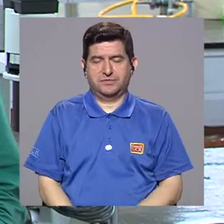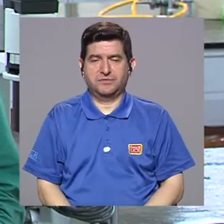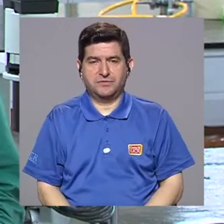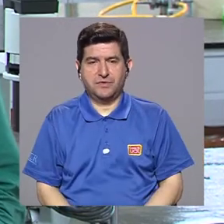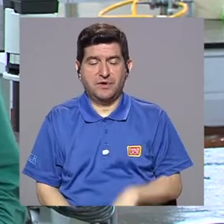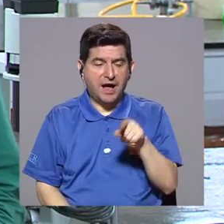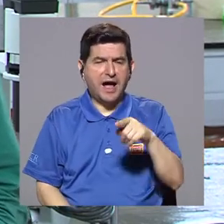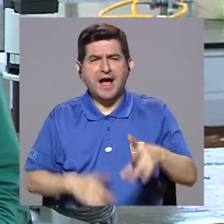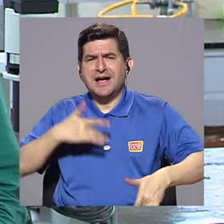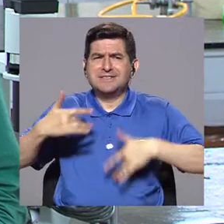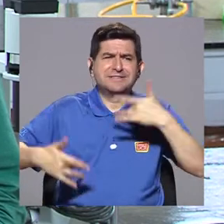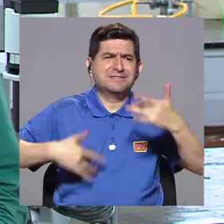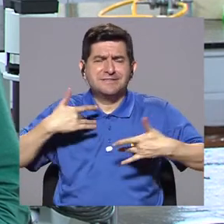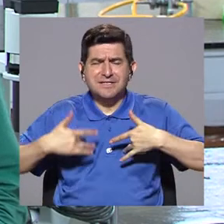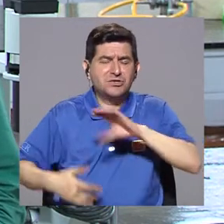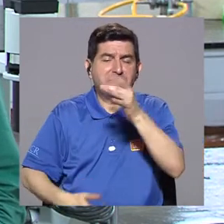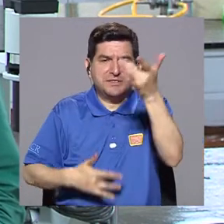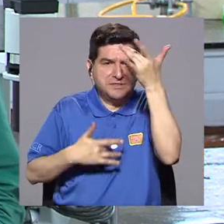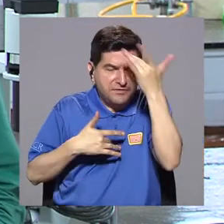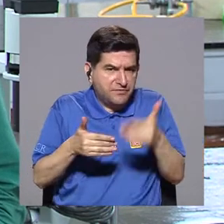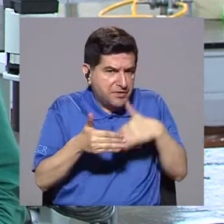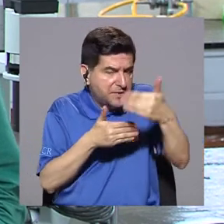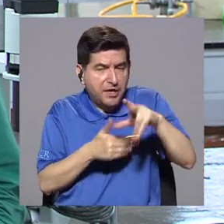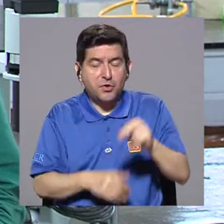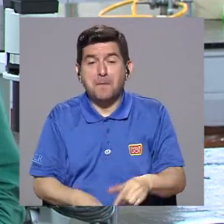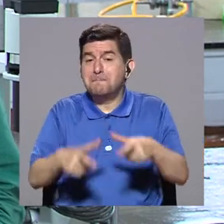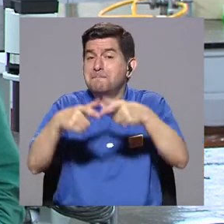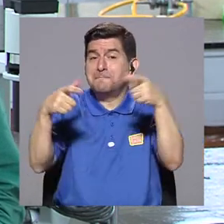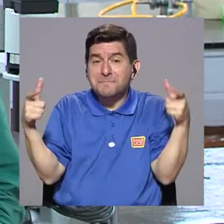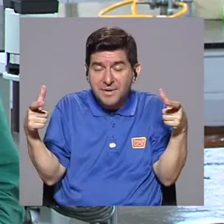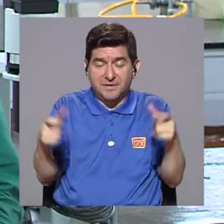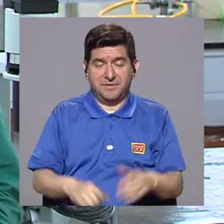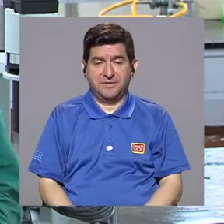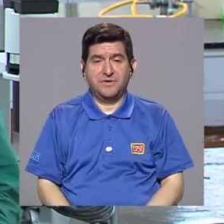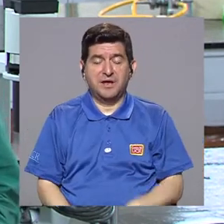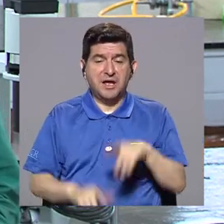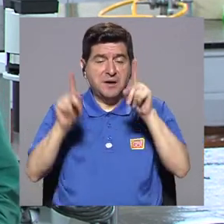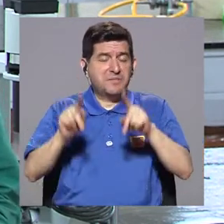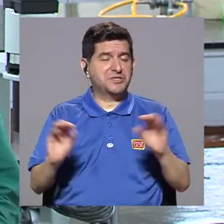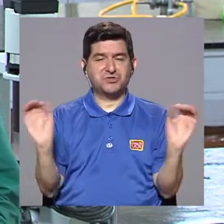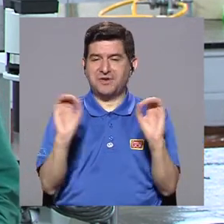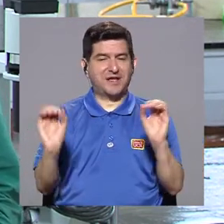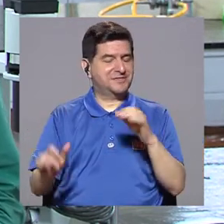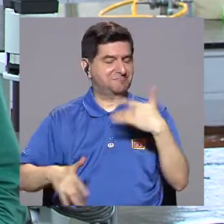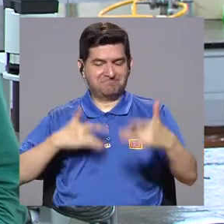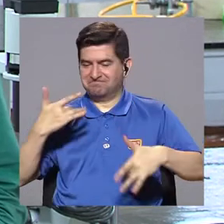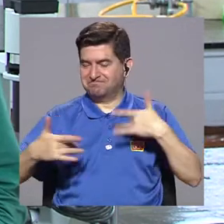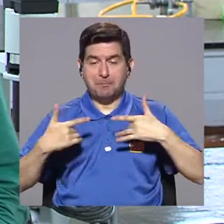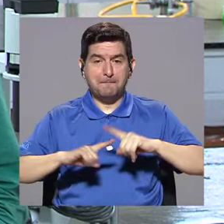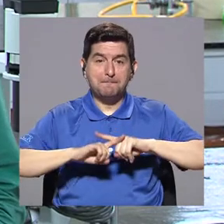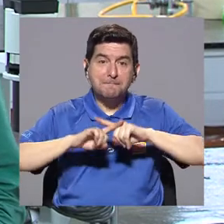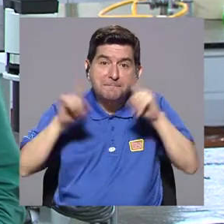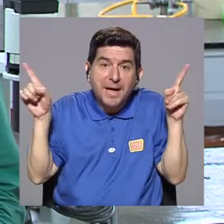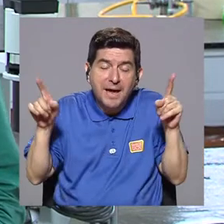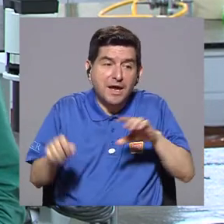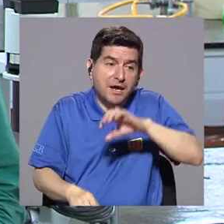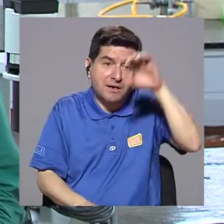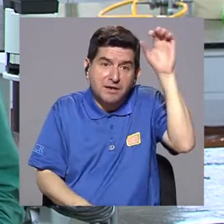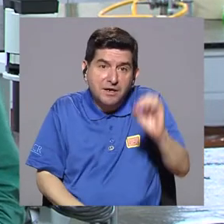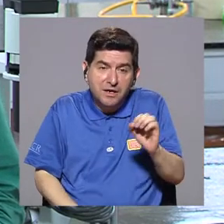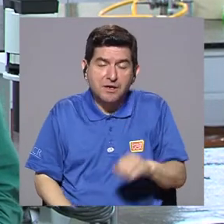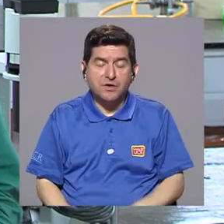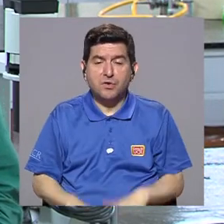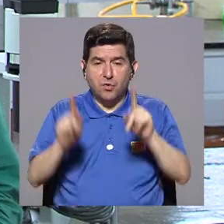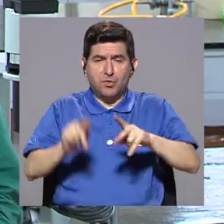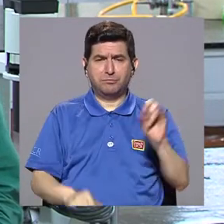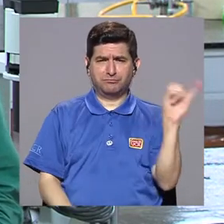con sintomatología o enfermedad. La mayoría van a ser lo que se conocen como asintomáticos, pero hay un porcentaje